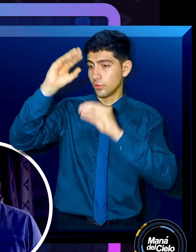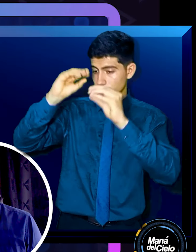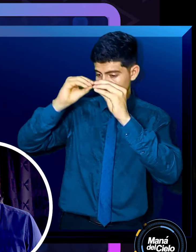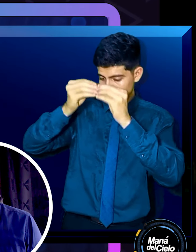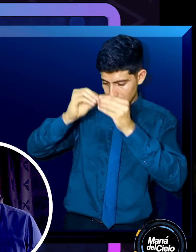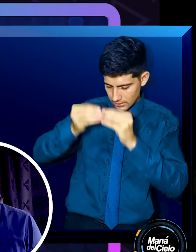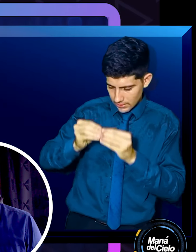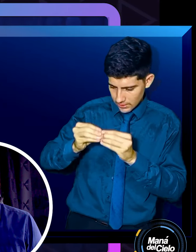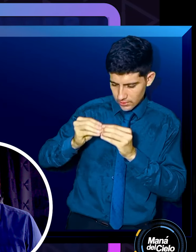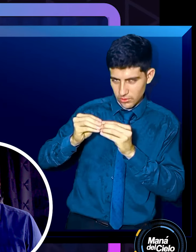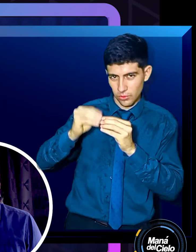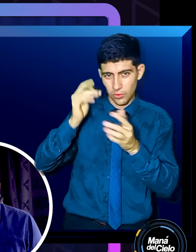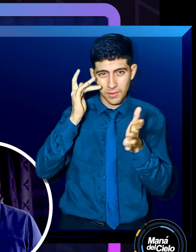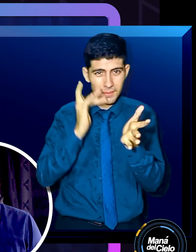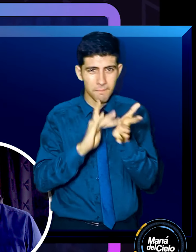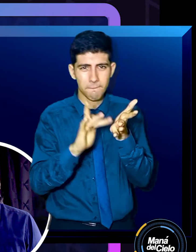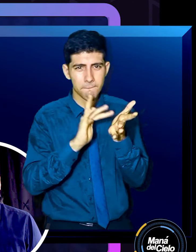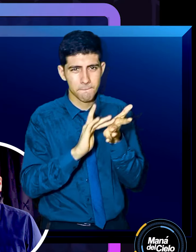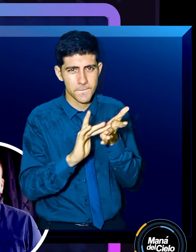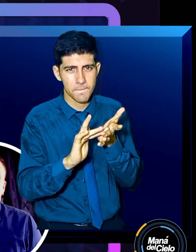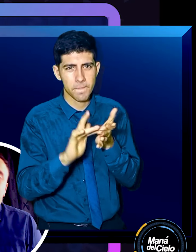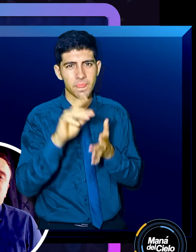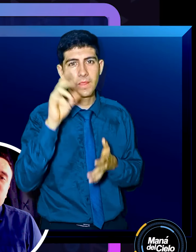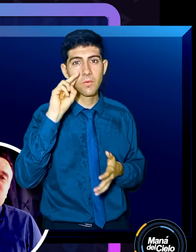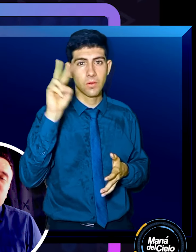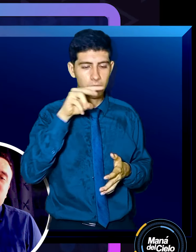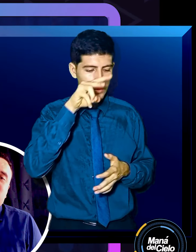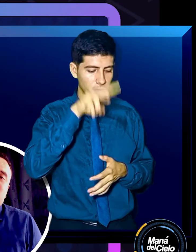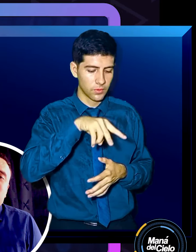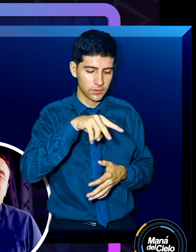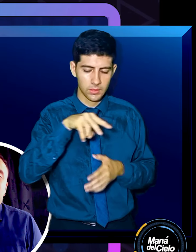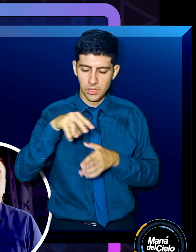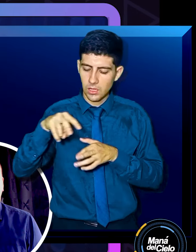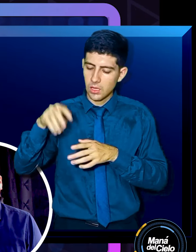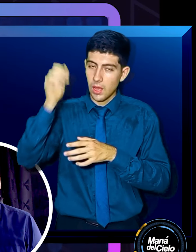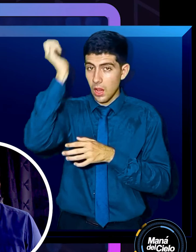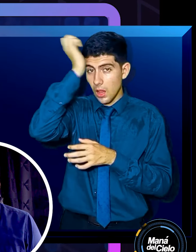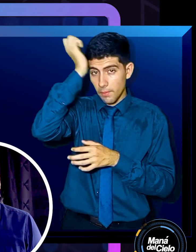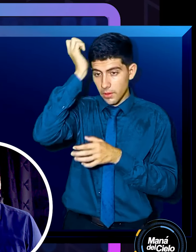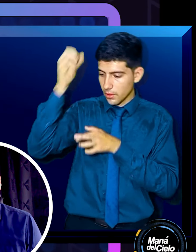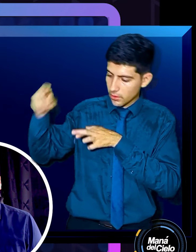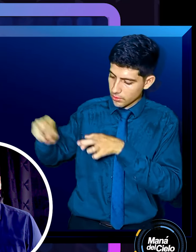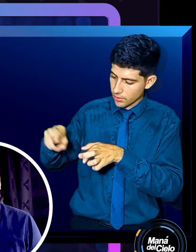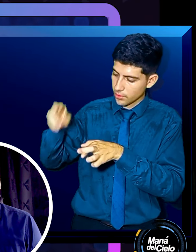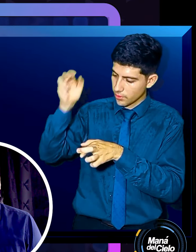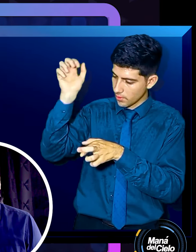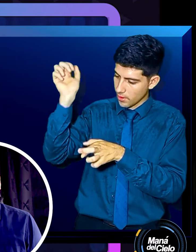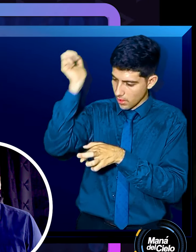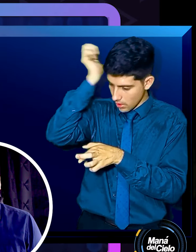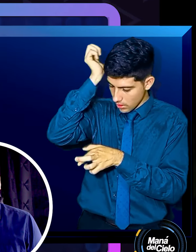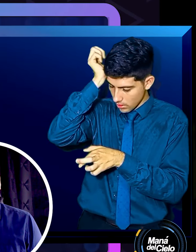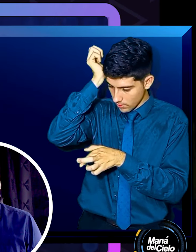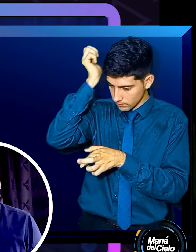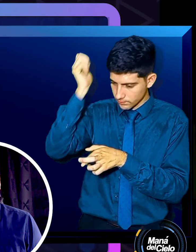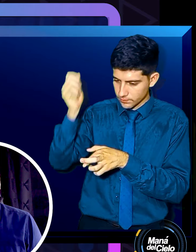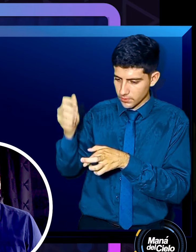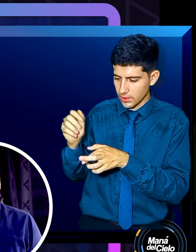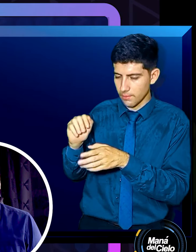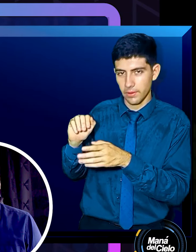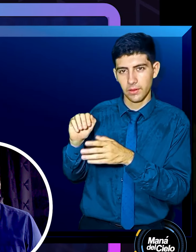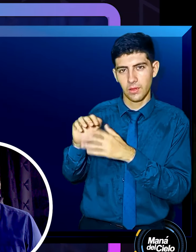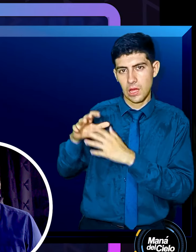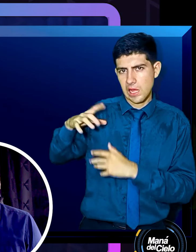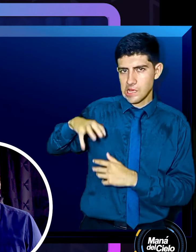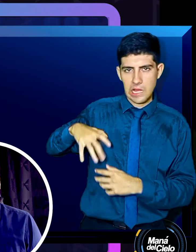lisitas. ¿La han visto? ¿Y cómo se pusieron tan lisitas? Ah, un señor se fue con una lija